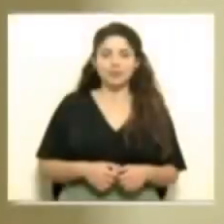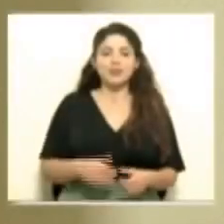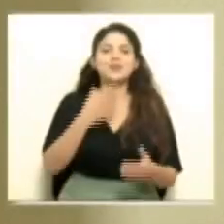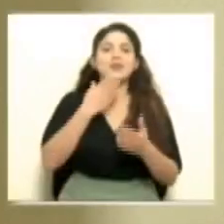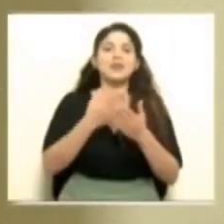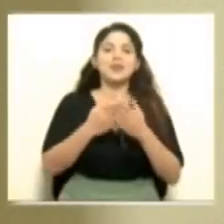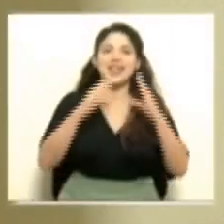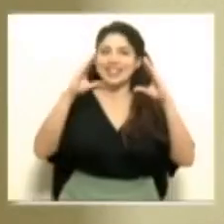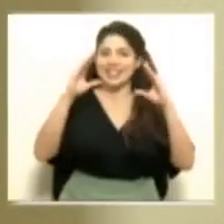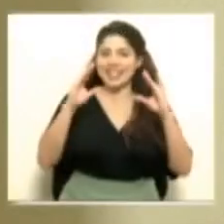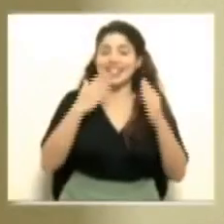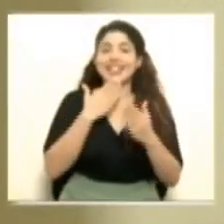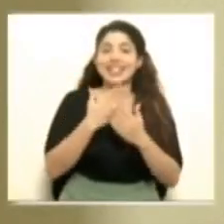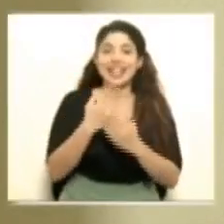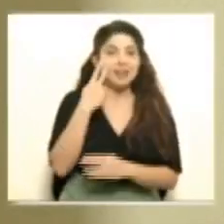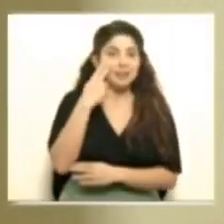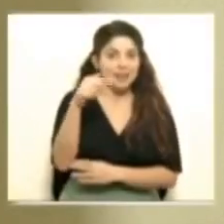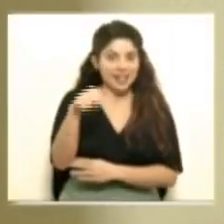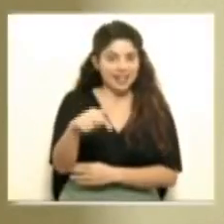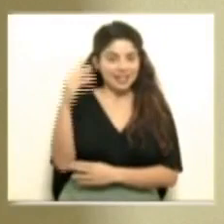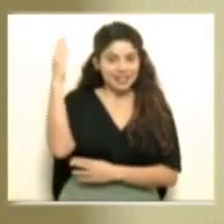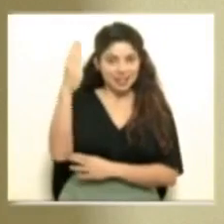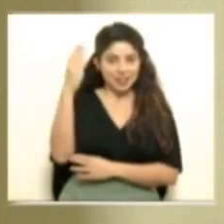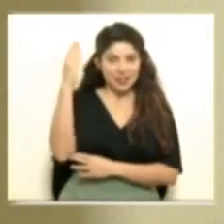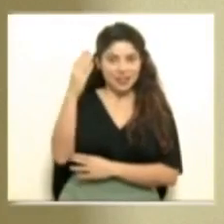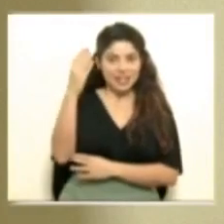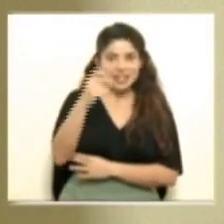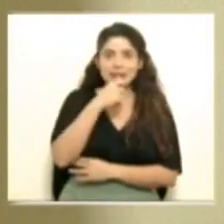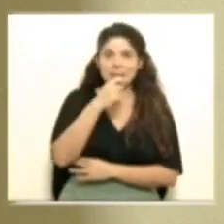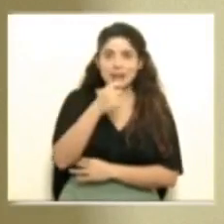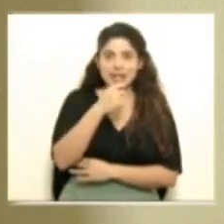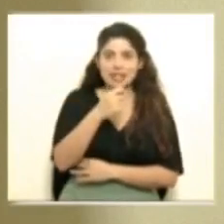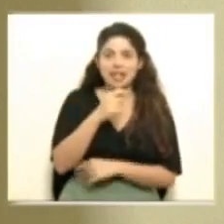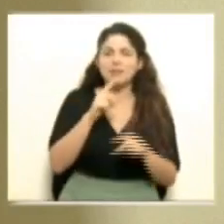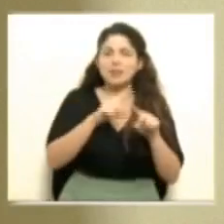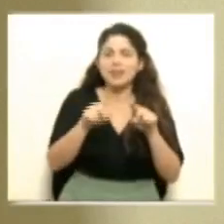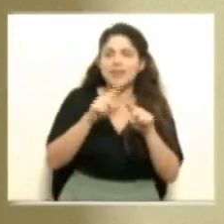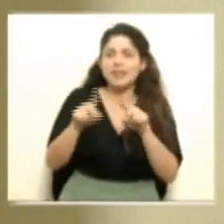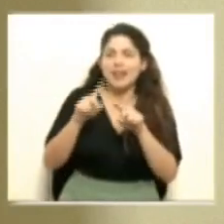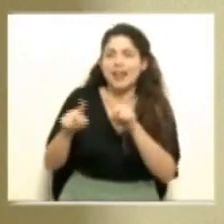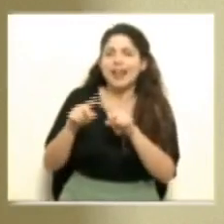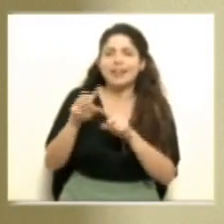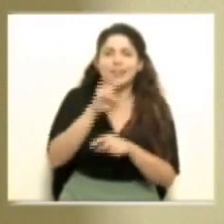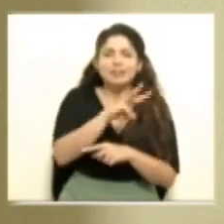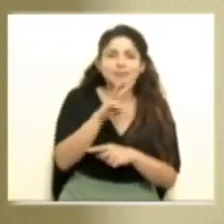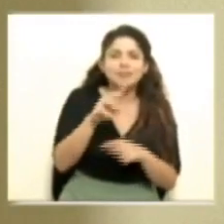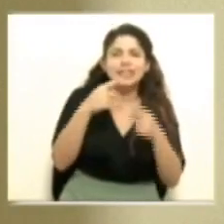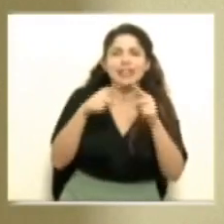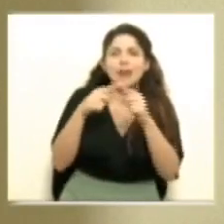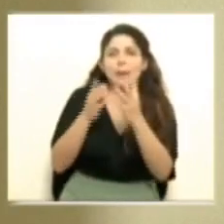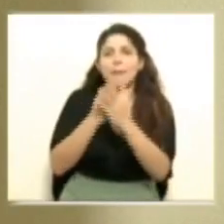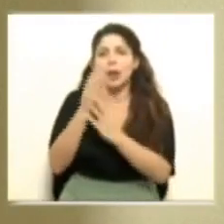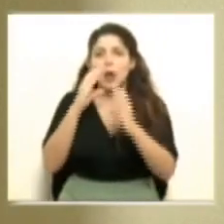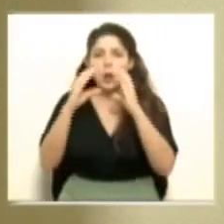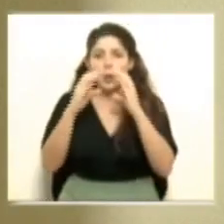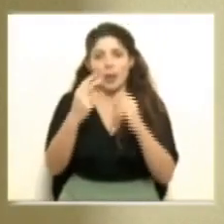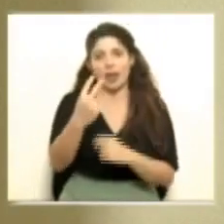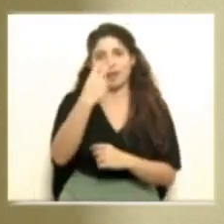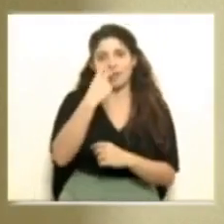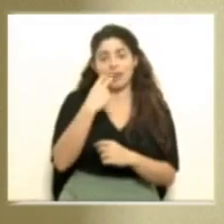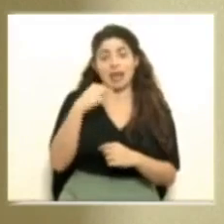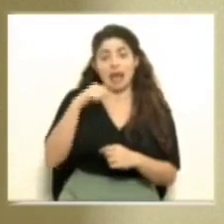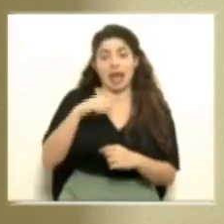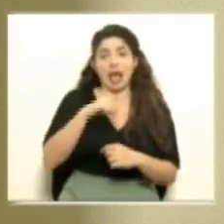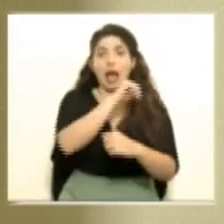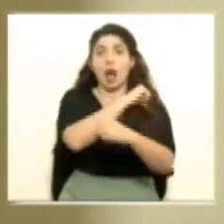Muy buenas tardes, gracias por sintonizar esta conferencia de prensa a través de las distintas plataformas de los medios de comunicación, en donde